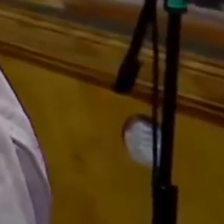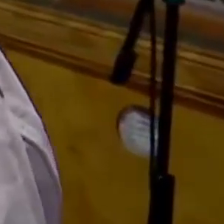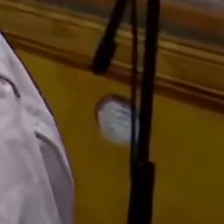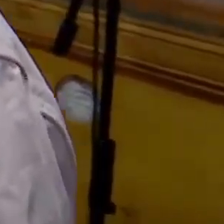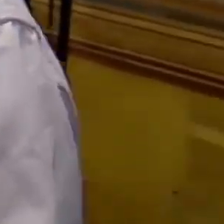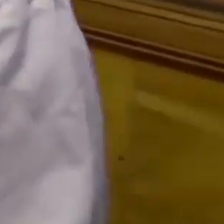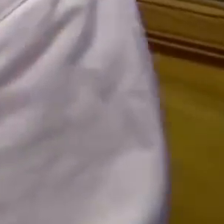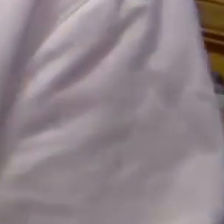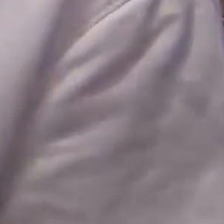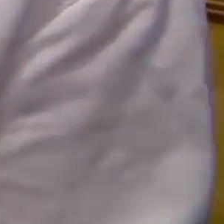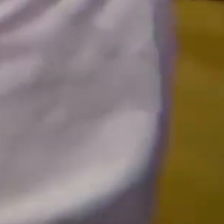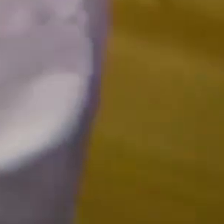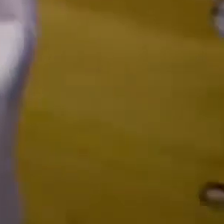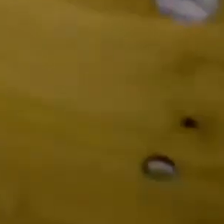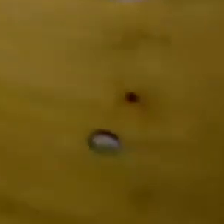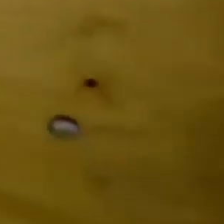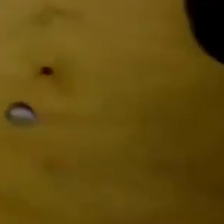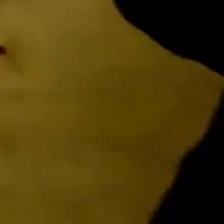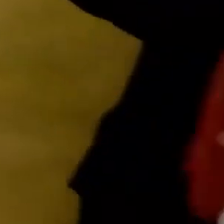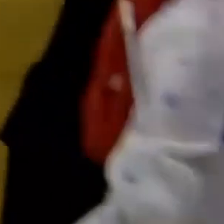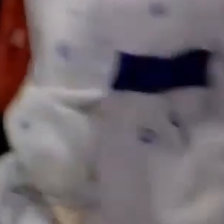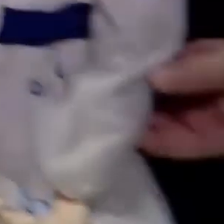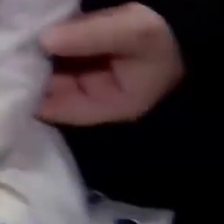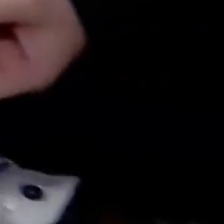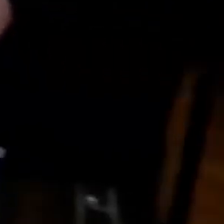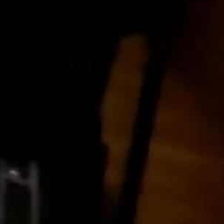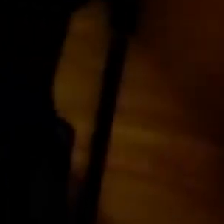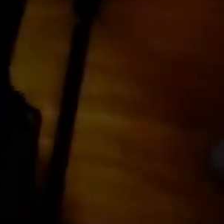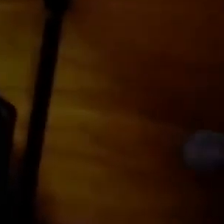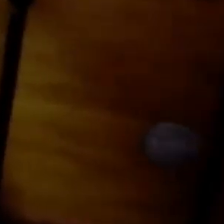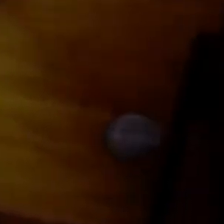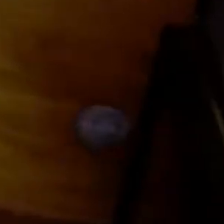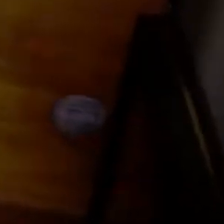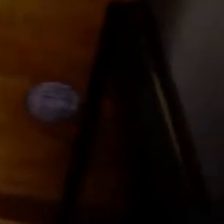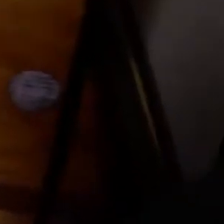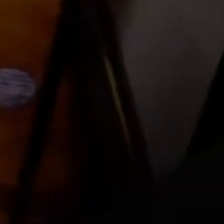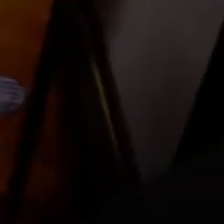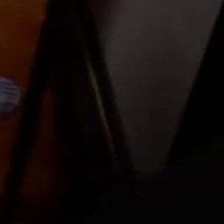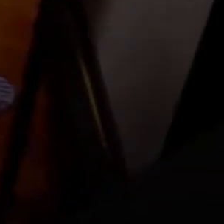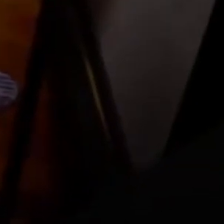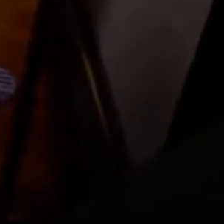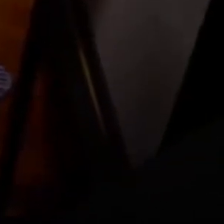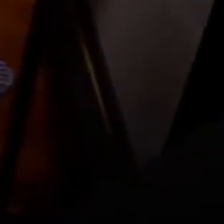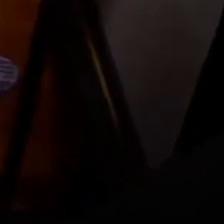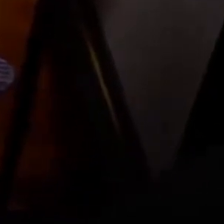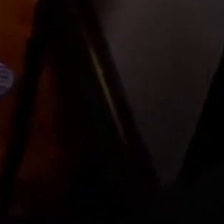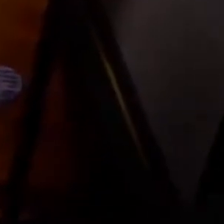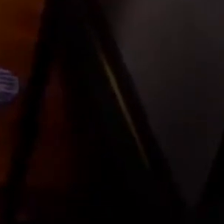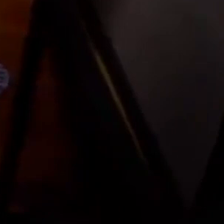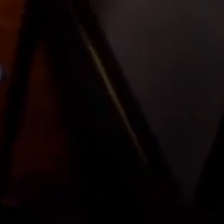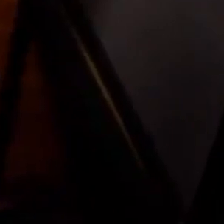Campanas de fuego a golpes de fragua, no tiene consuelo mi herida tan ancha.